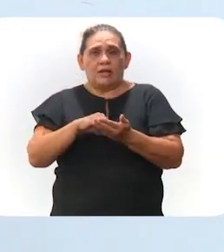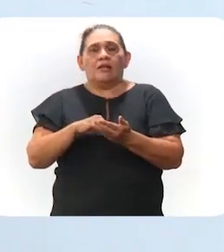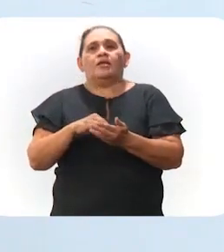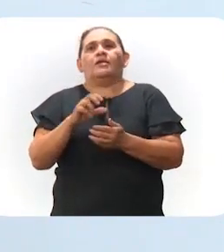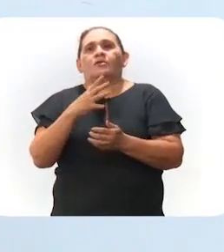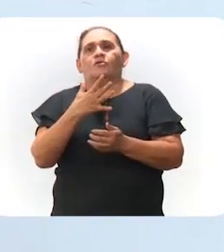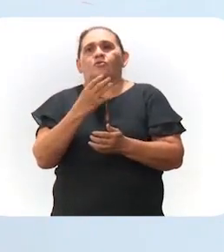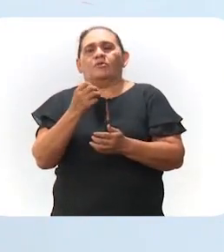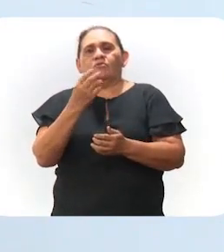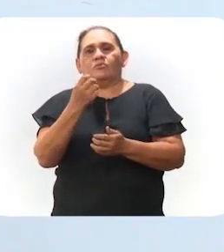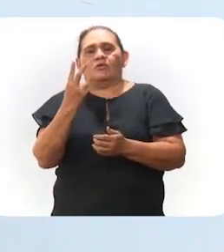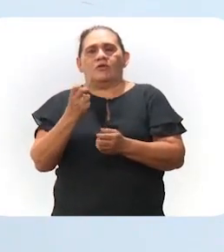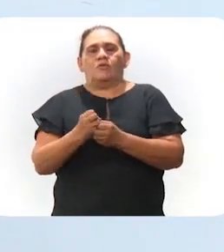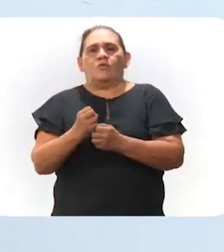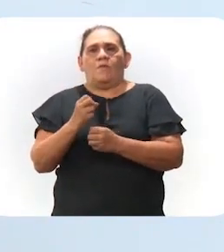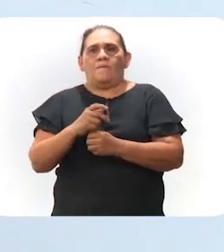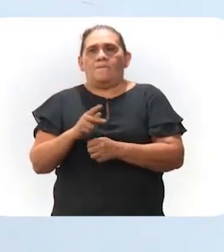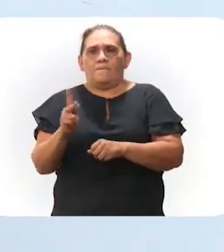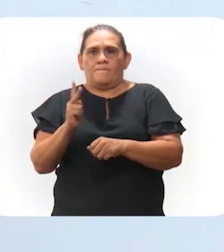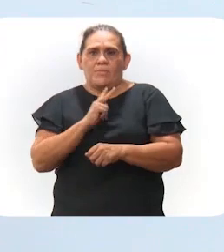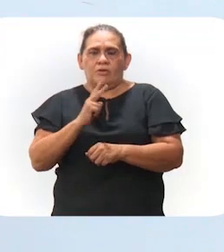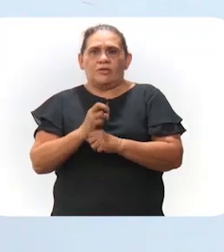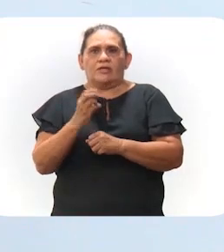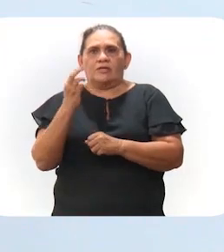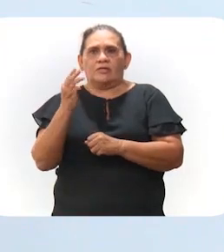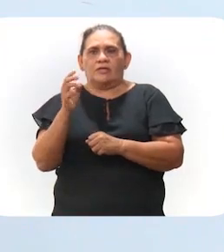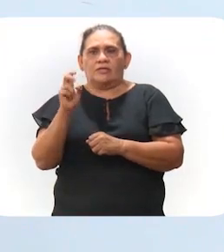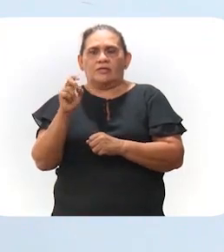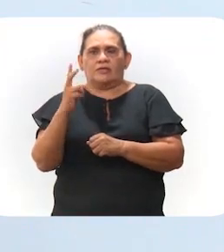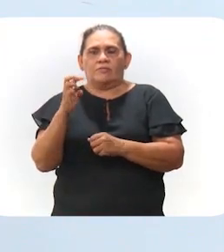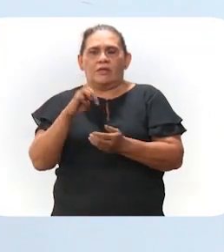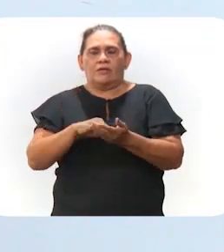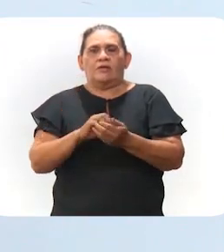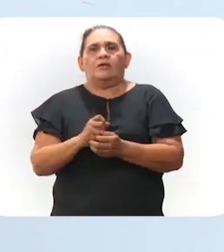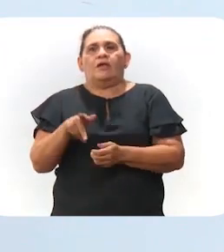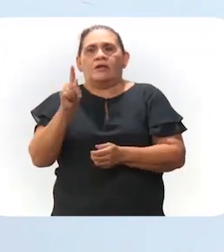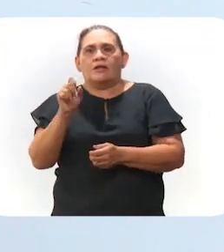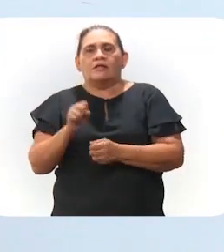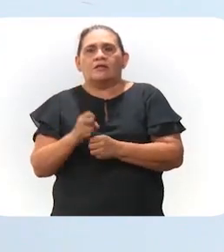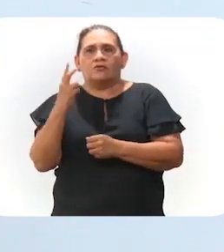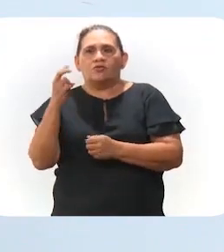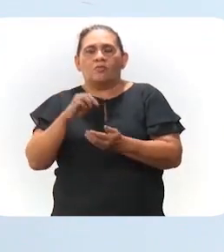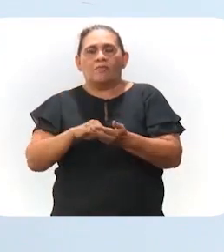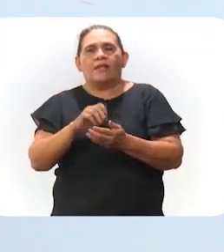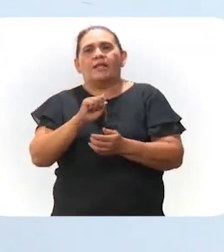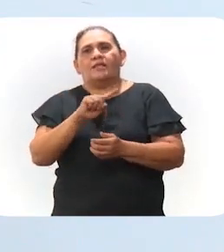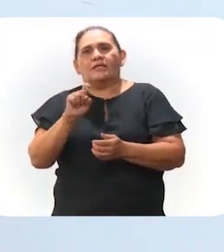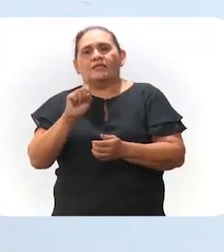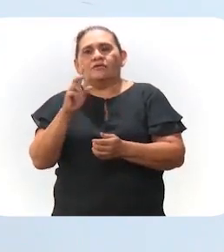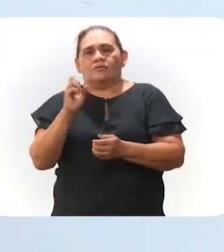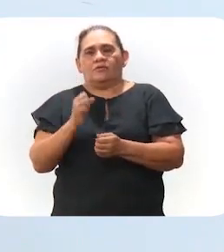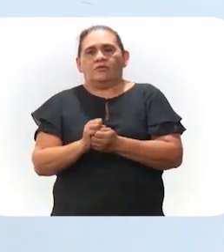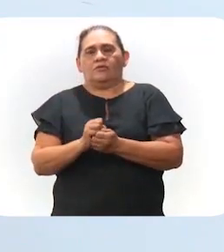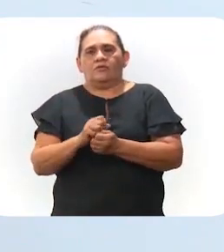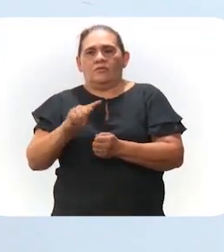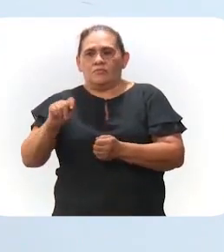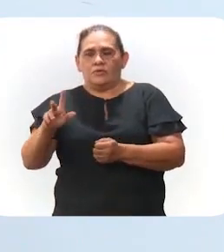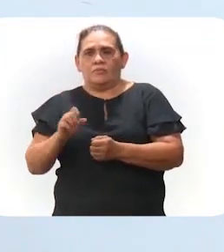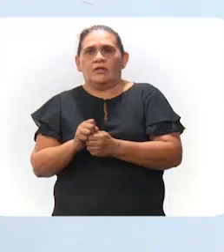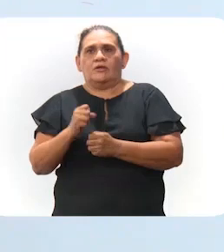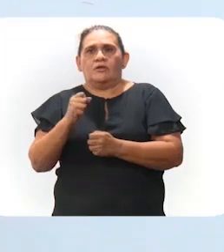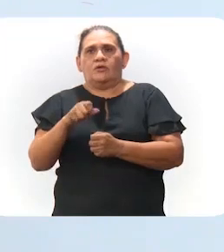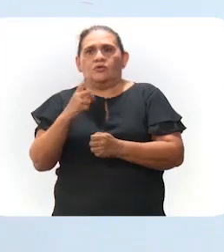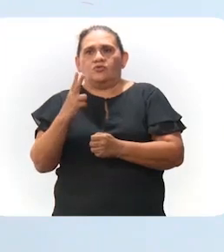39.931, Valladolid 3.736, Canacín 2.655, Tizimín